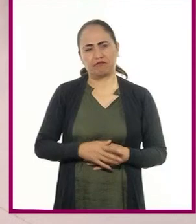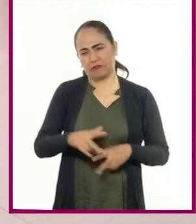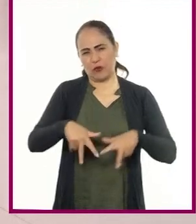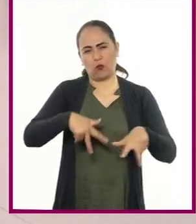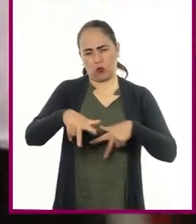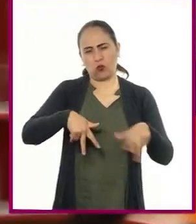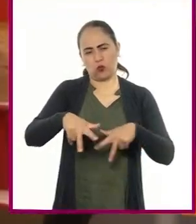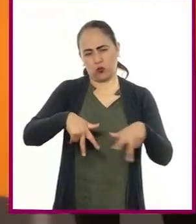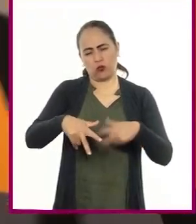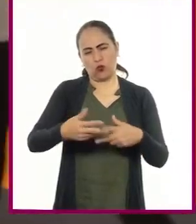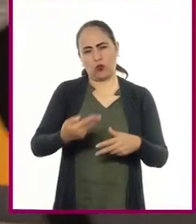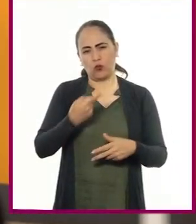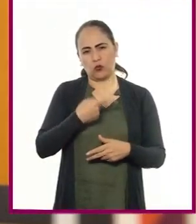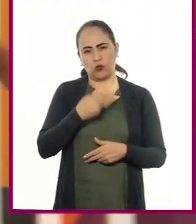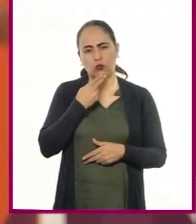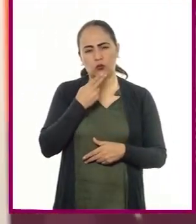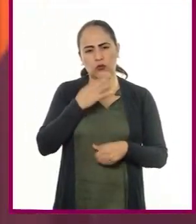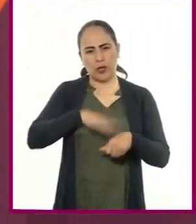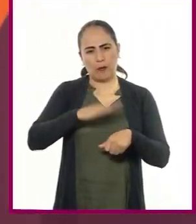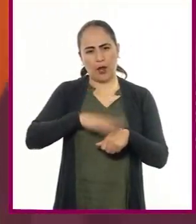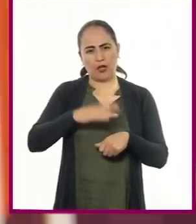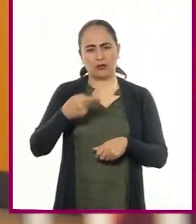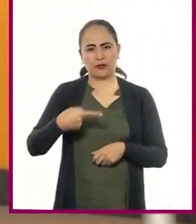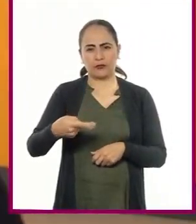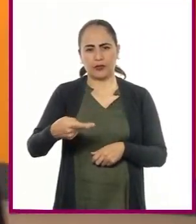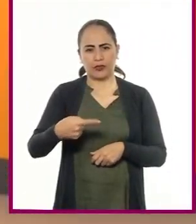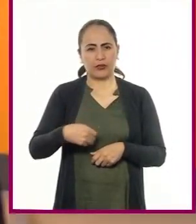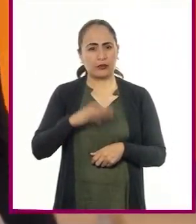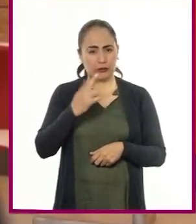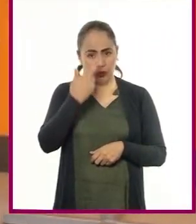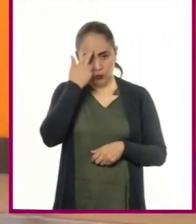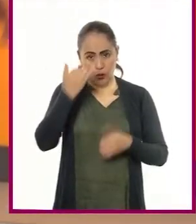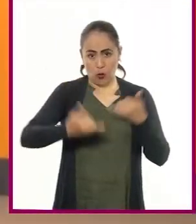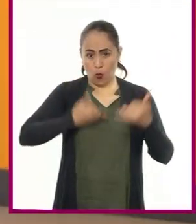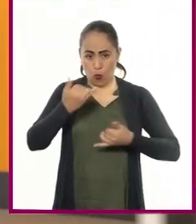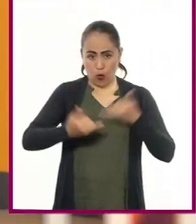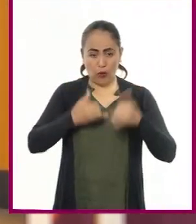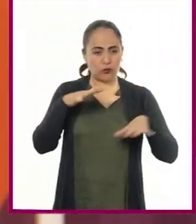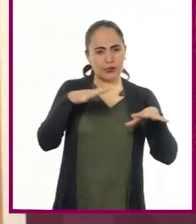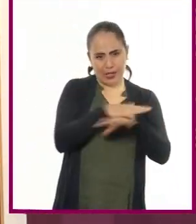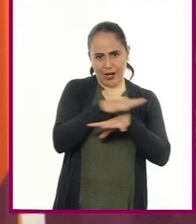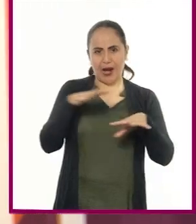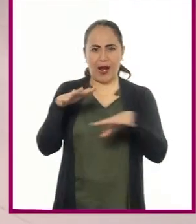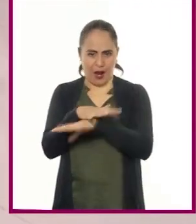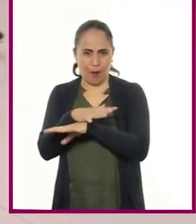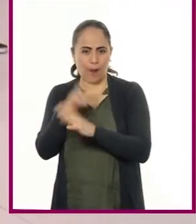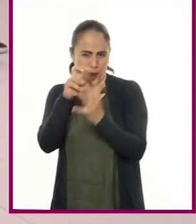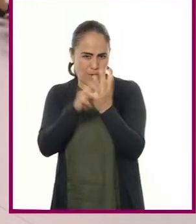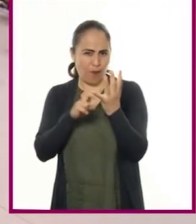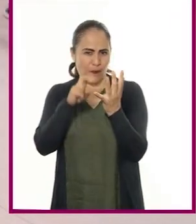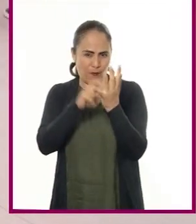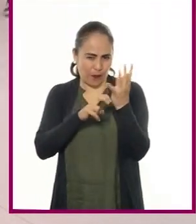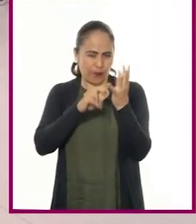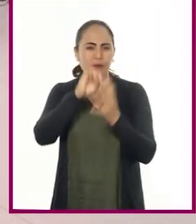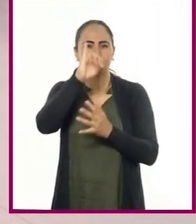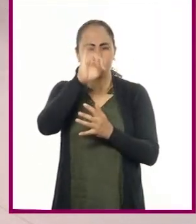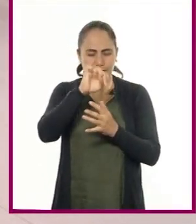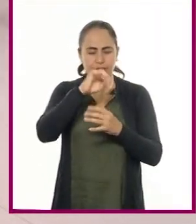fútbol. Que hay que tener en cuenta que son juegos modificados. Así es.